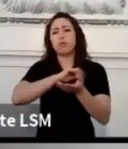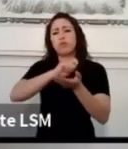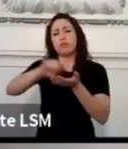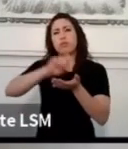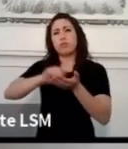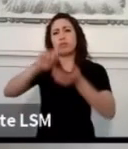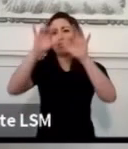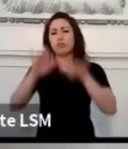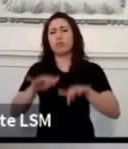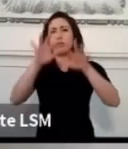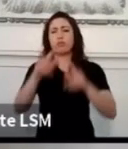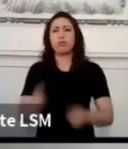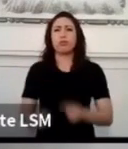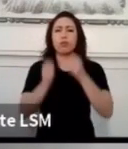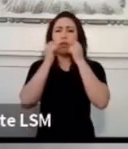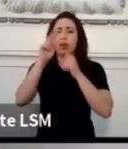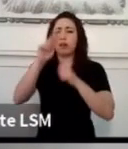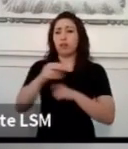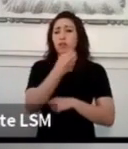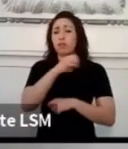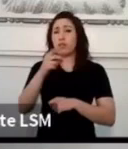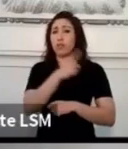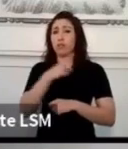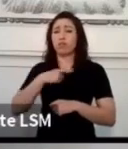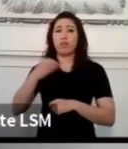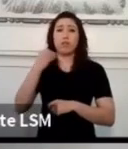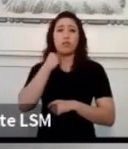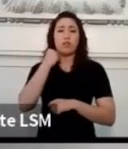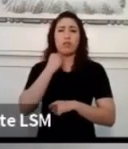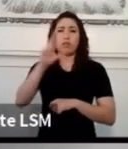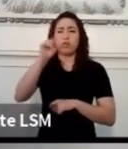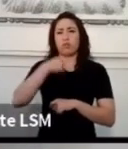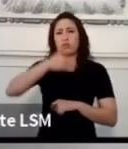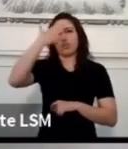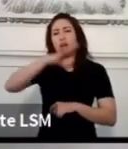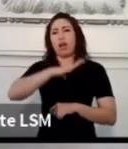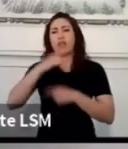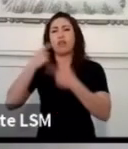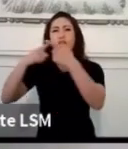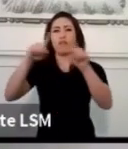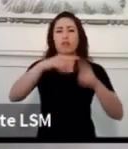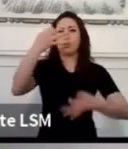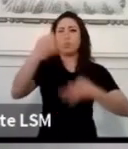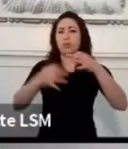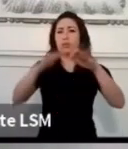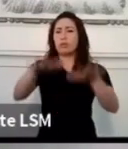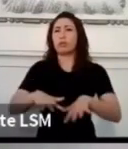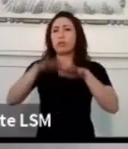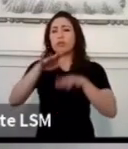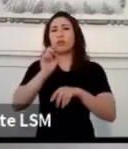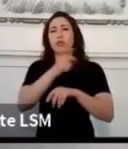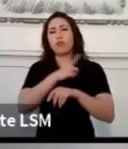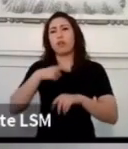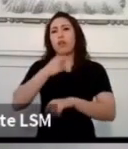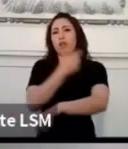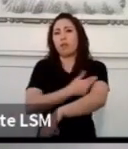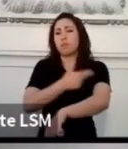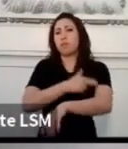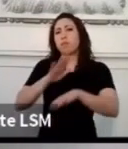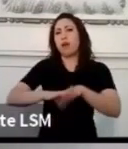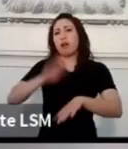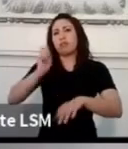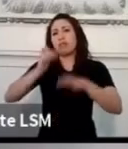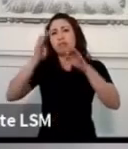de la queja, cosa que no ocurre en muchos de los juicios locales que tenemos en nuestra legislación local. Por medio de